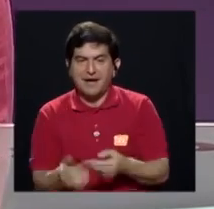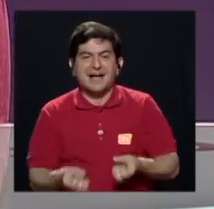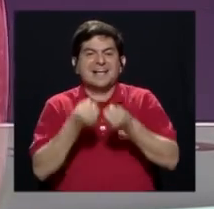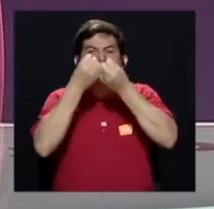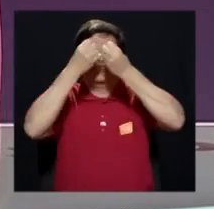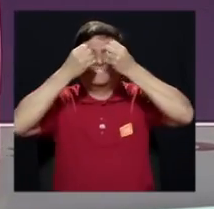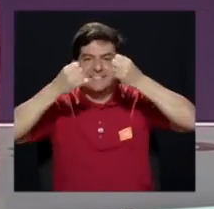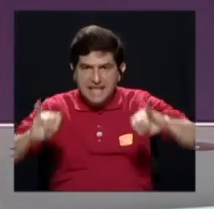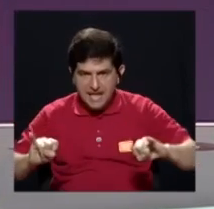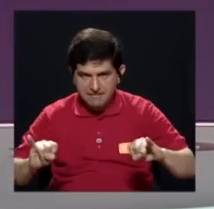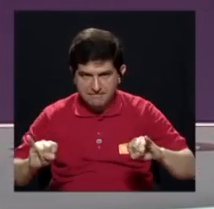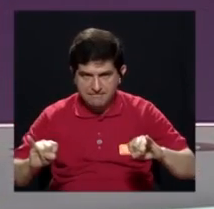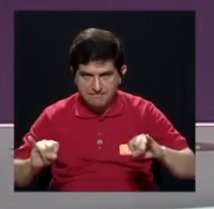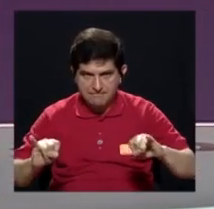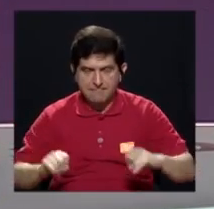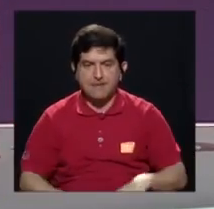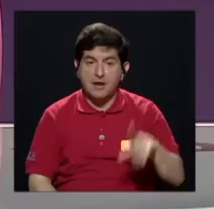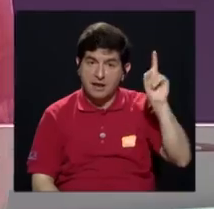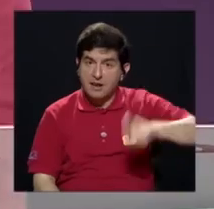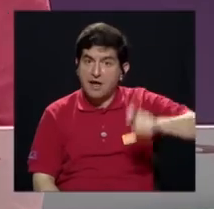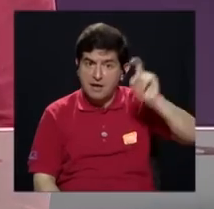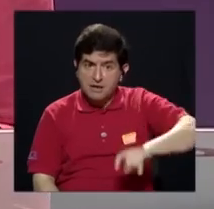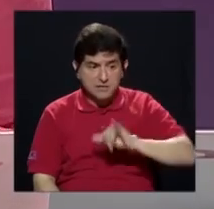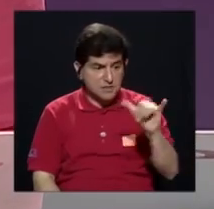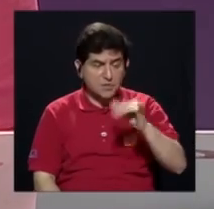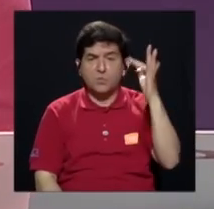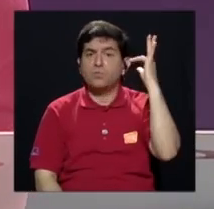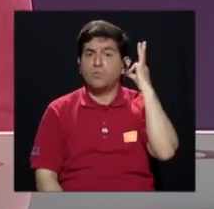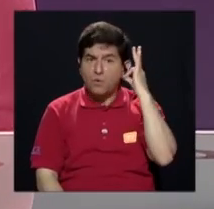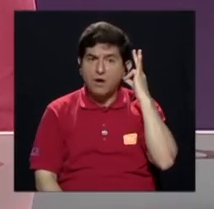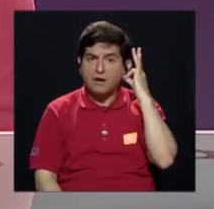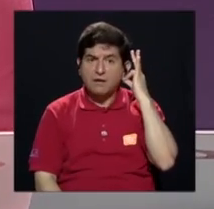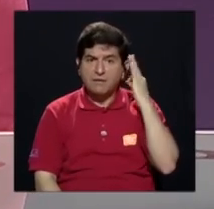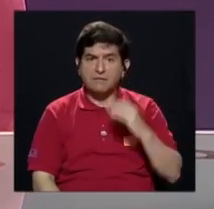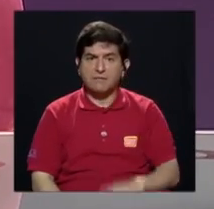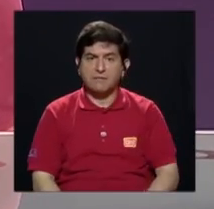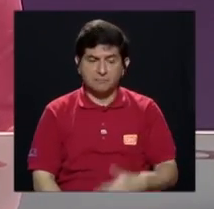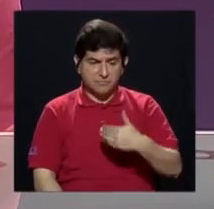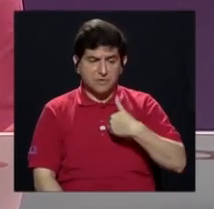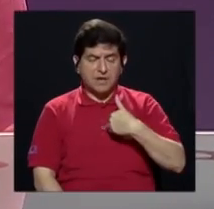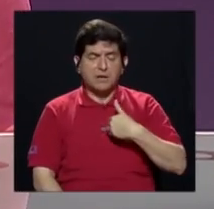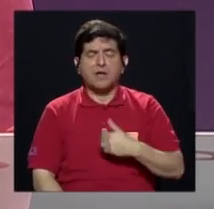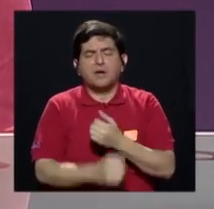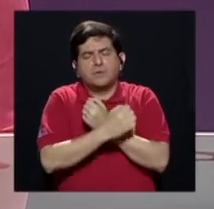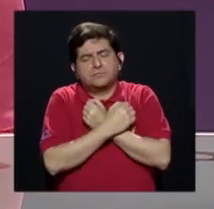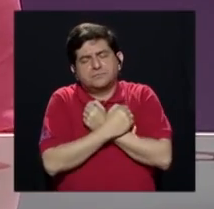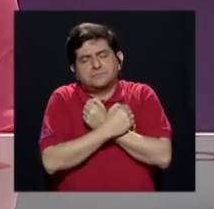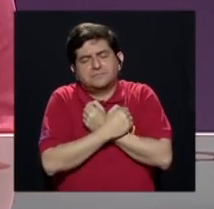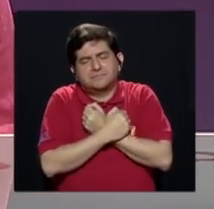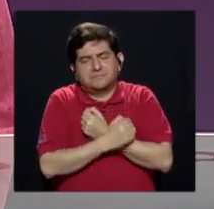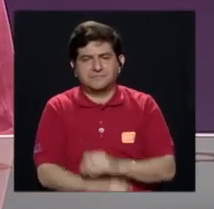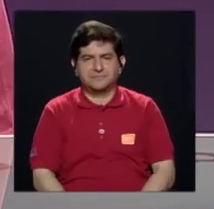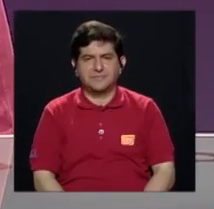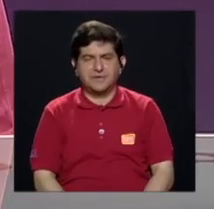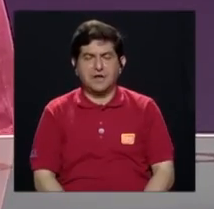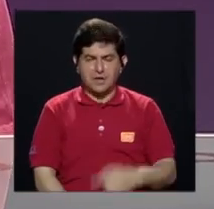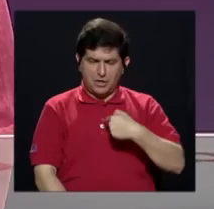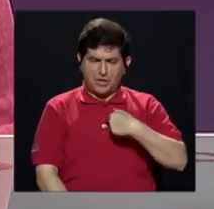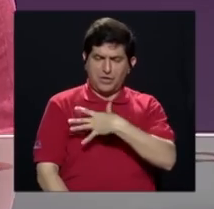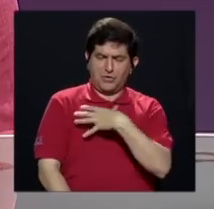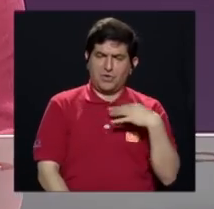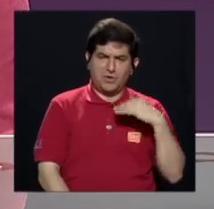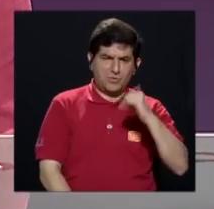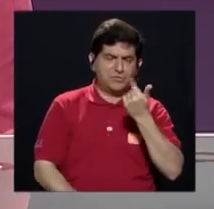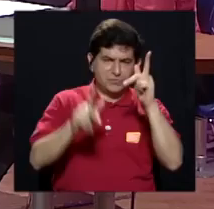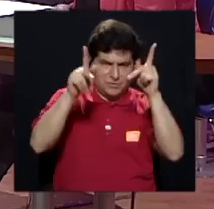dejar de lado esas necesidades que también como mujeres de sentir cariño de sentir que todavía le gustó a mi pareja